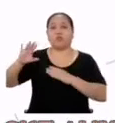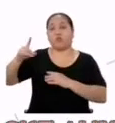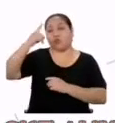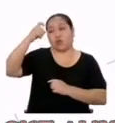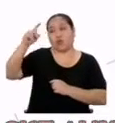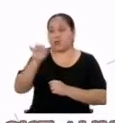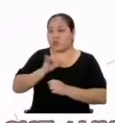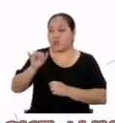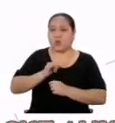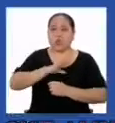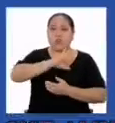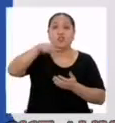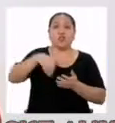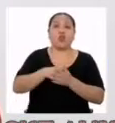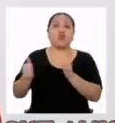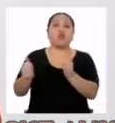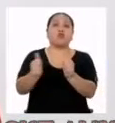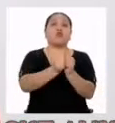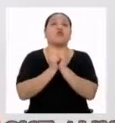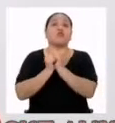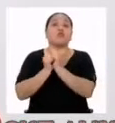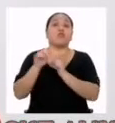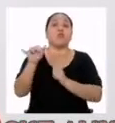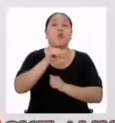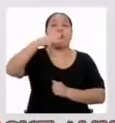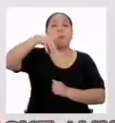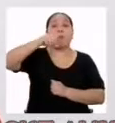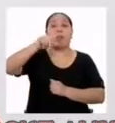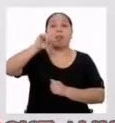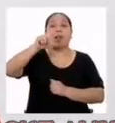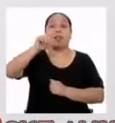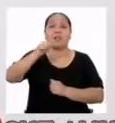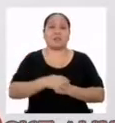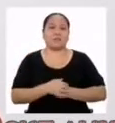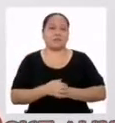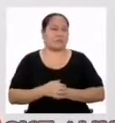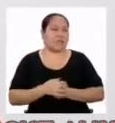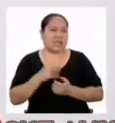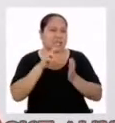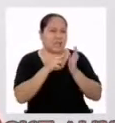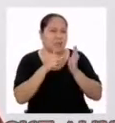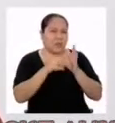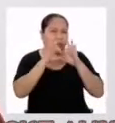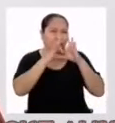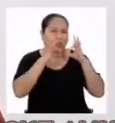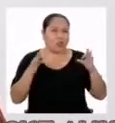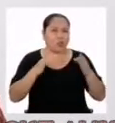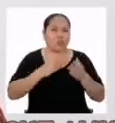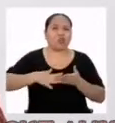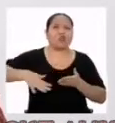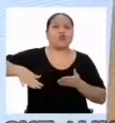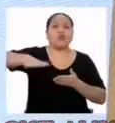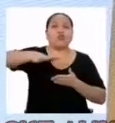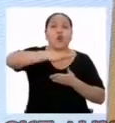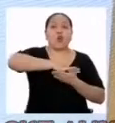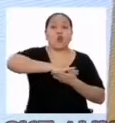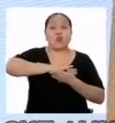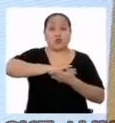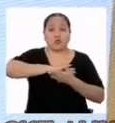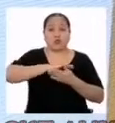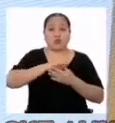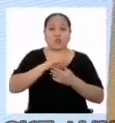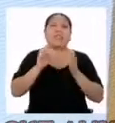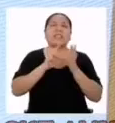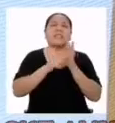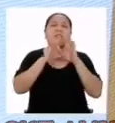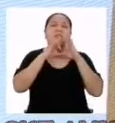Todos somos Malala. ¿A qué se refiere cuando utilizan la frase "todos somos Malala"? Es un